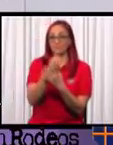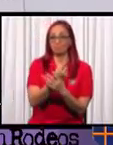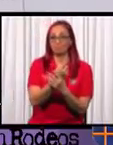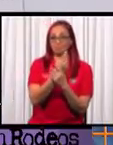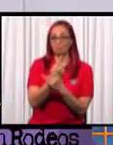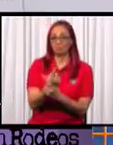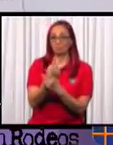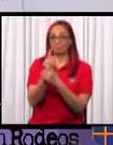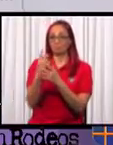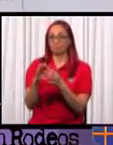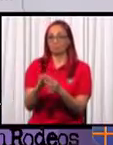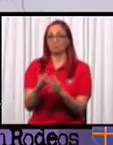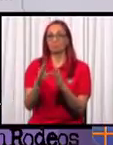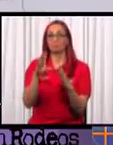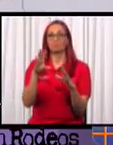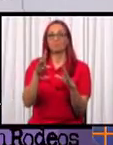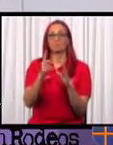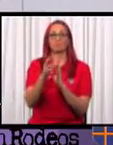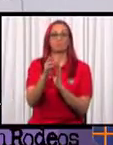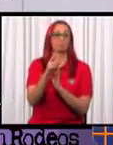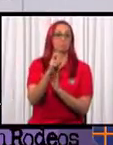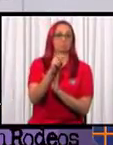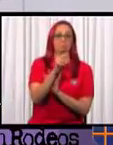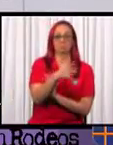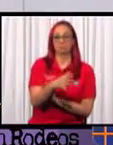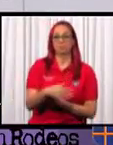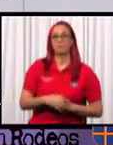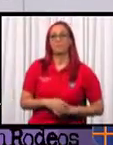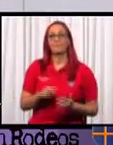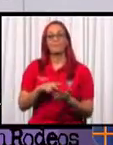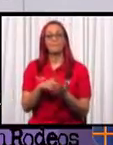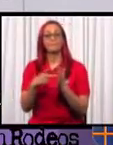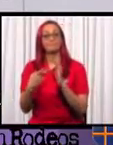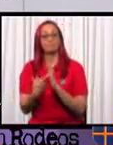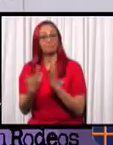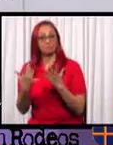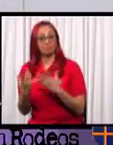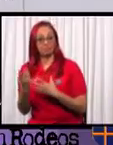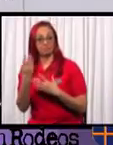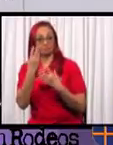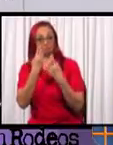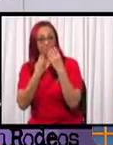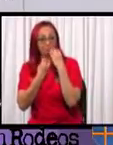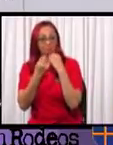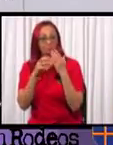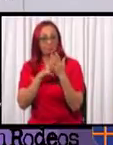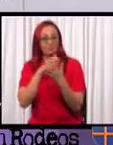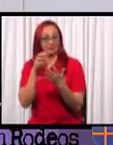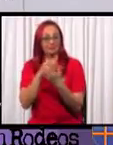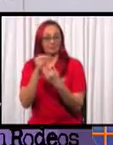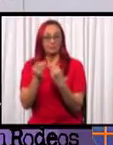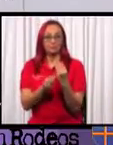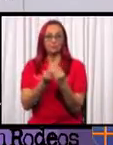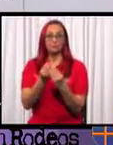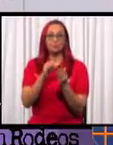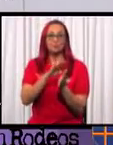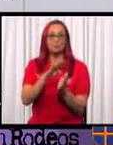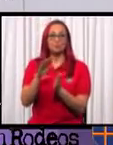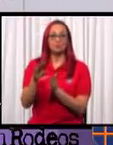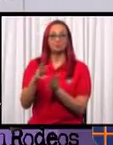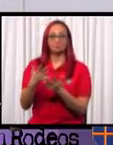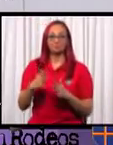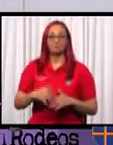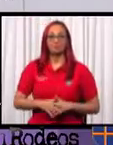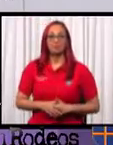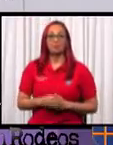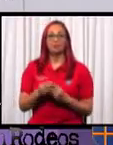está gastando nada más 30 colones. Es decir, que el arroz es un producto que, aparte de que es un